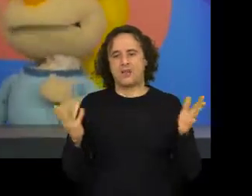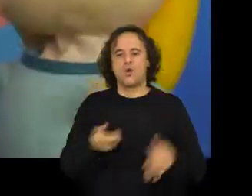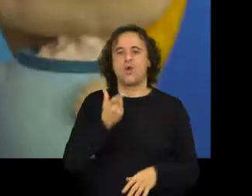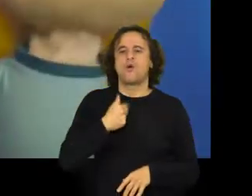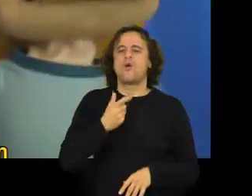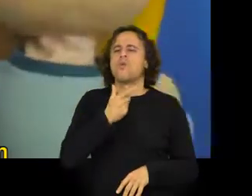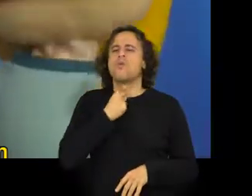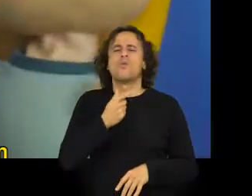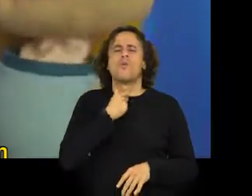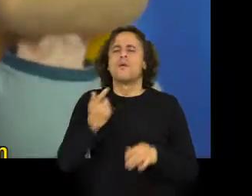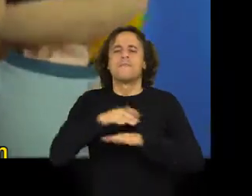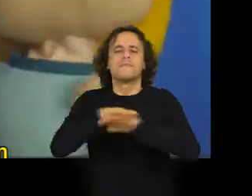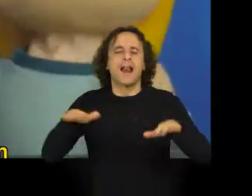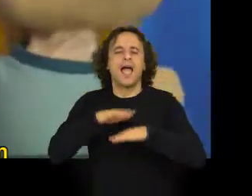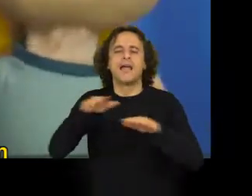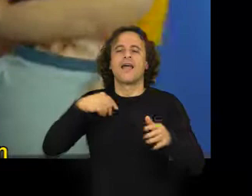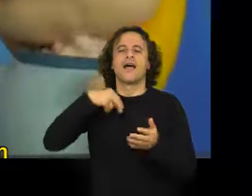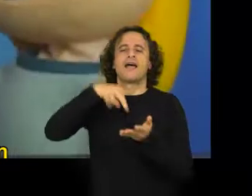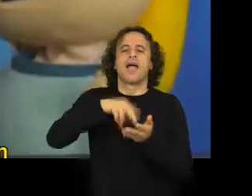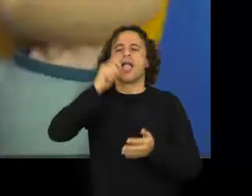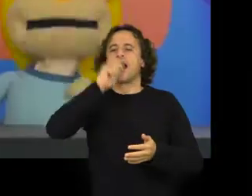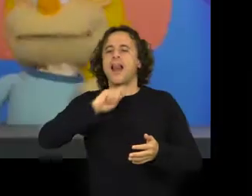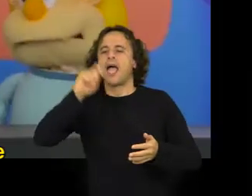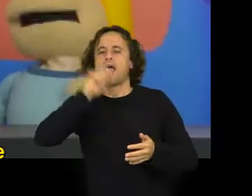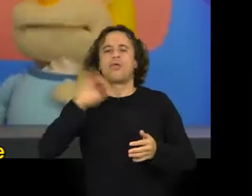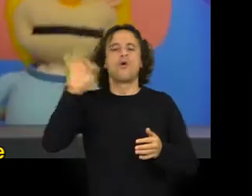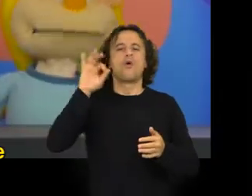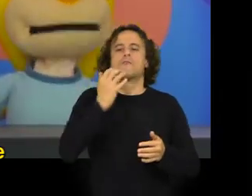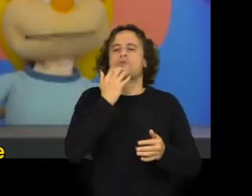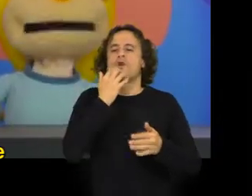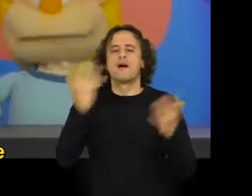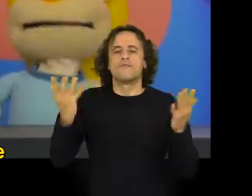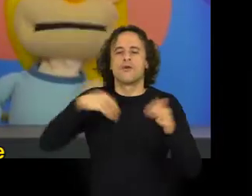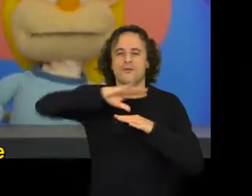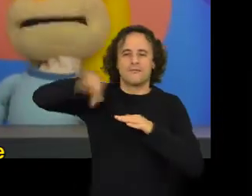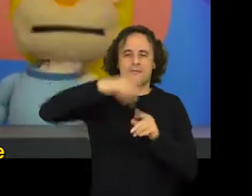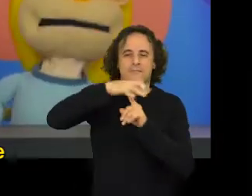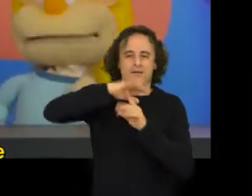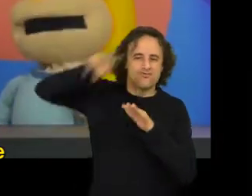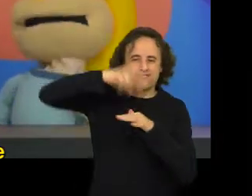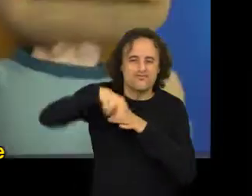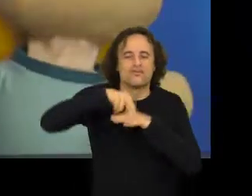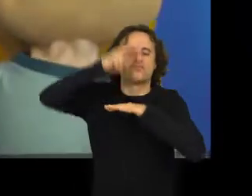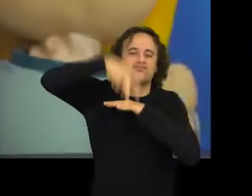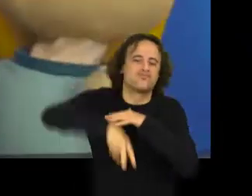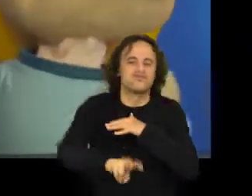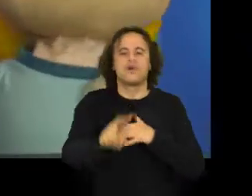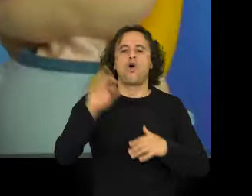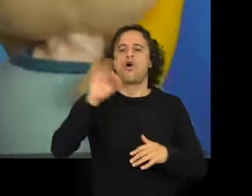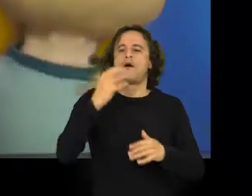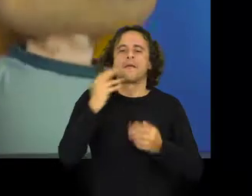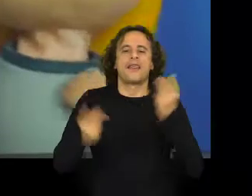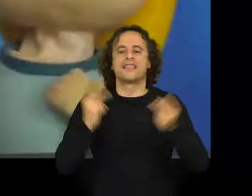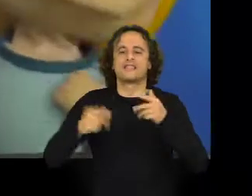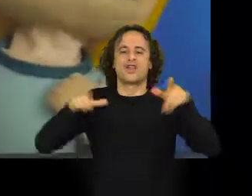min gustame soñar que estou nunha praia de Cancún tomando un xeado, ou que baixo por un tobogán xigante dun parque acuático, ou que estou a